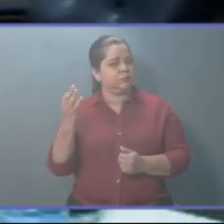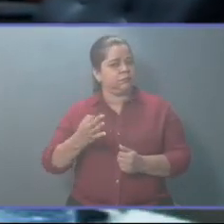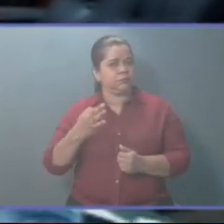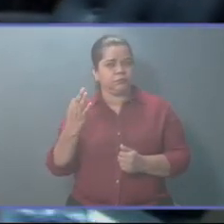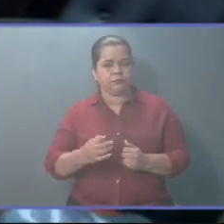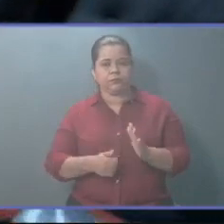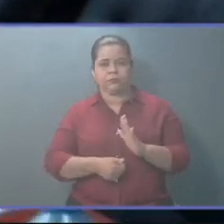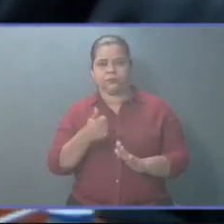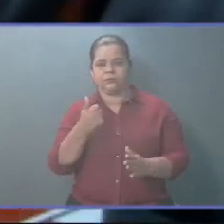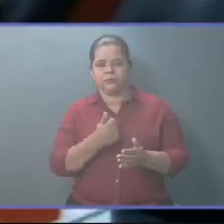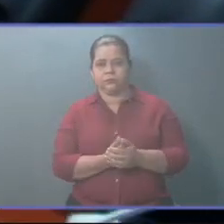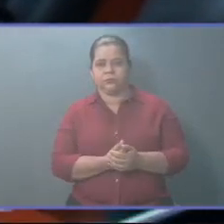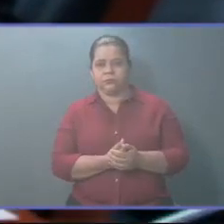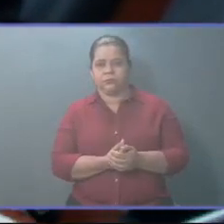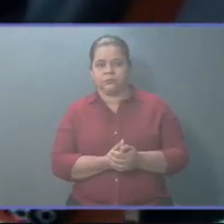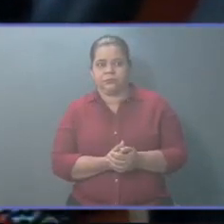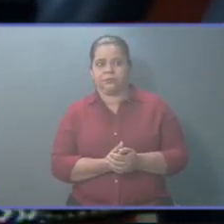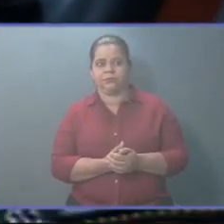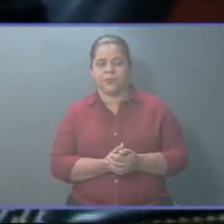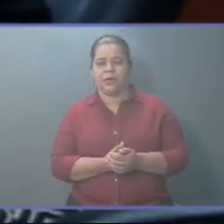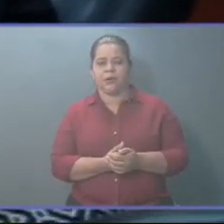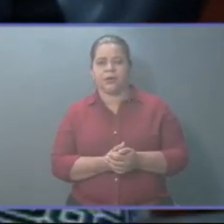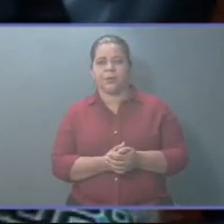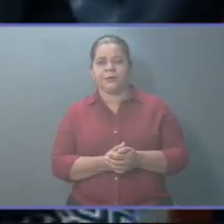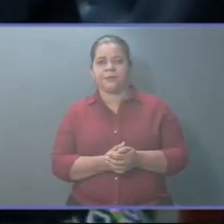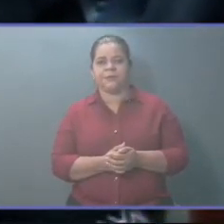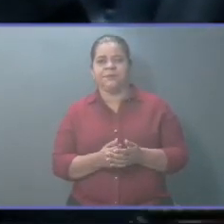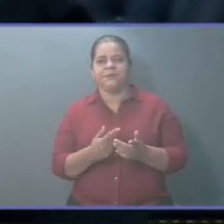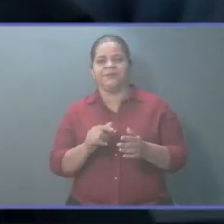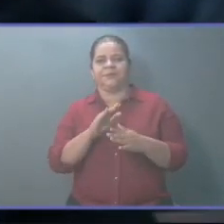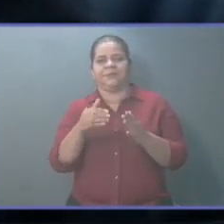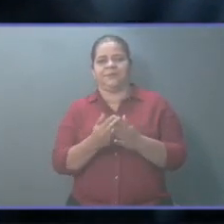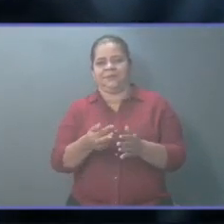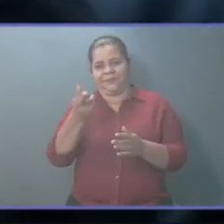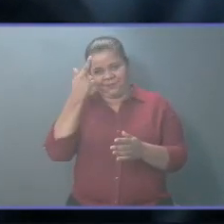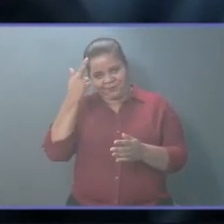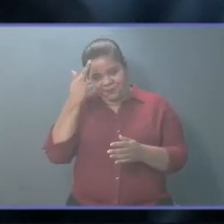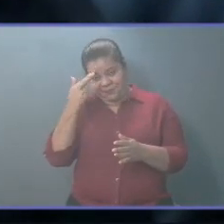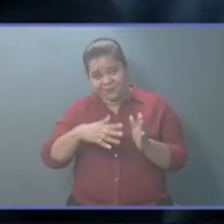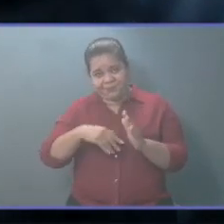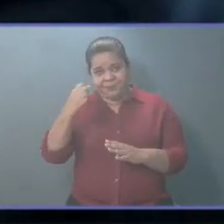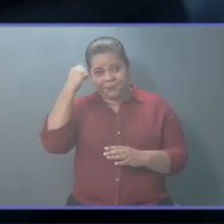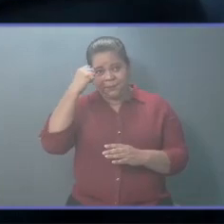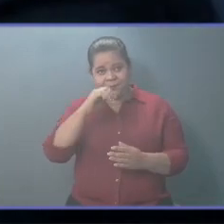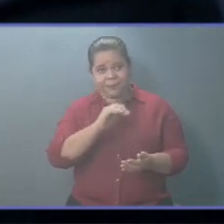necesario su inquietud, licenciado, por una razón.